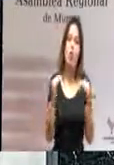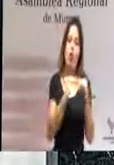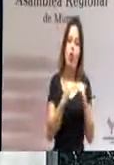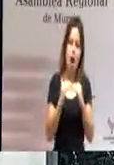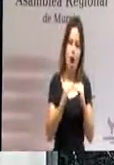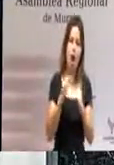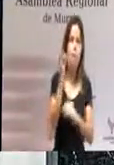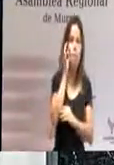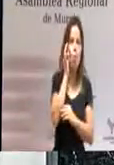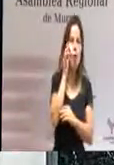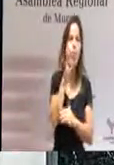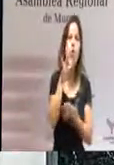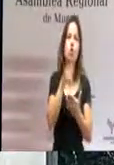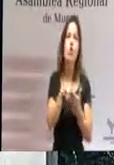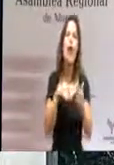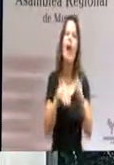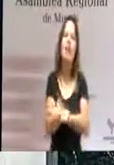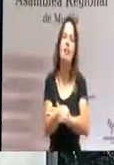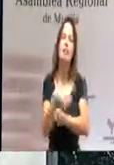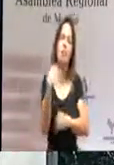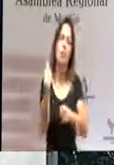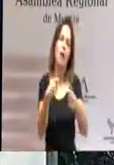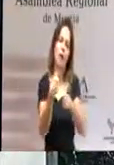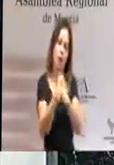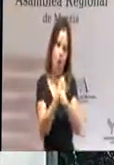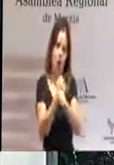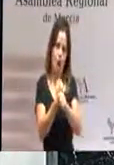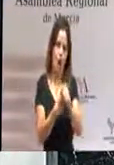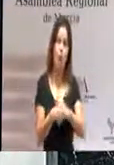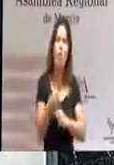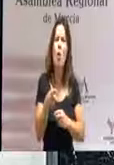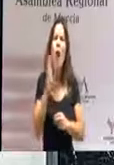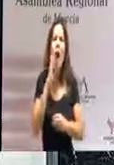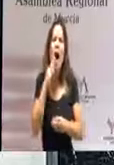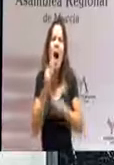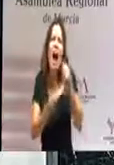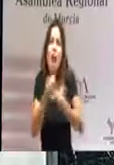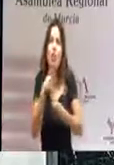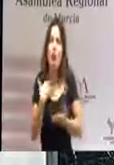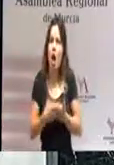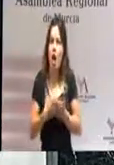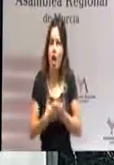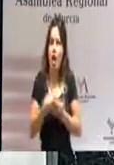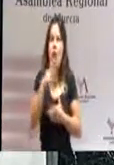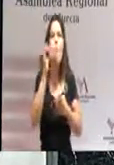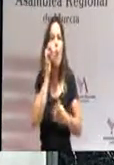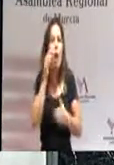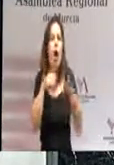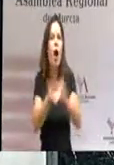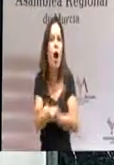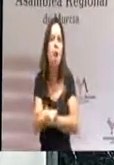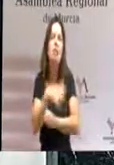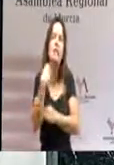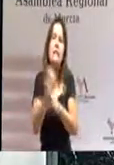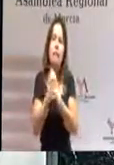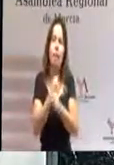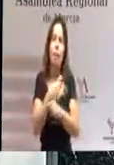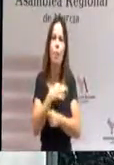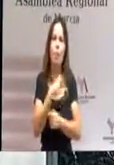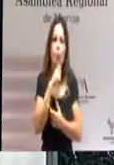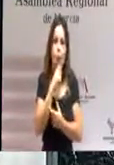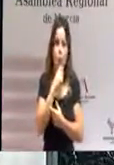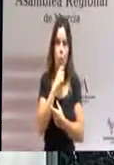mujeres en el acceso al mercado de trabajo. ¿Qué ha hecho usted para garantizar el acceso de las mujeres al mercado de trabajo? Consiguiendo